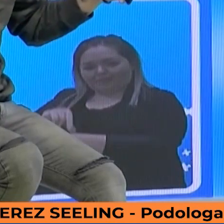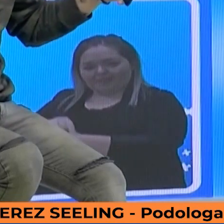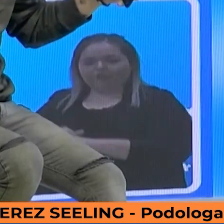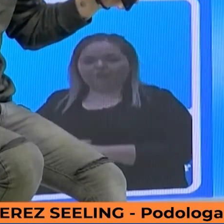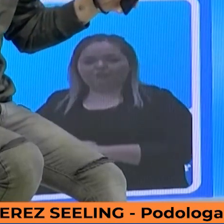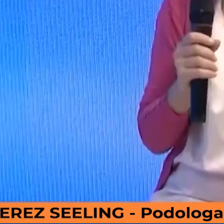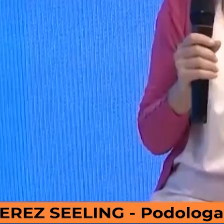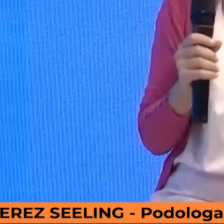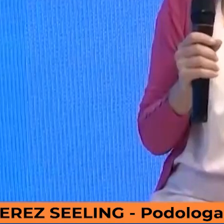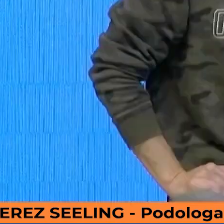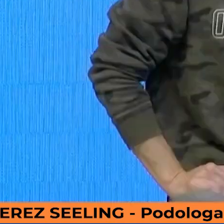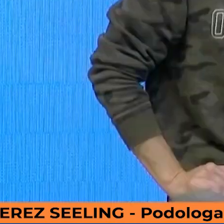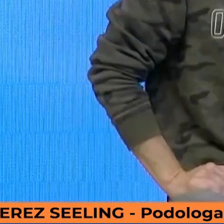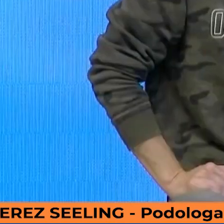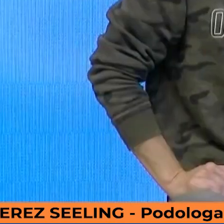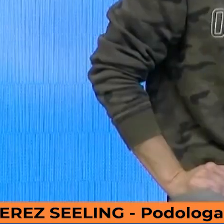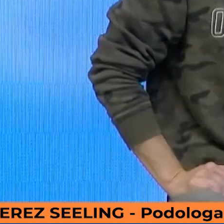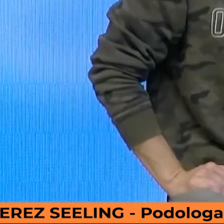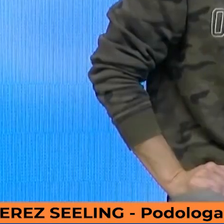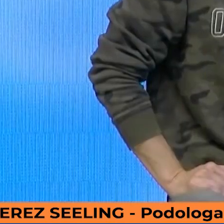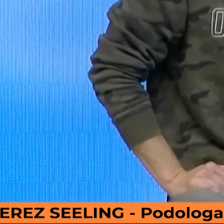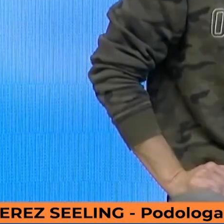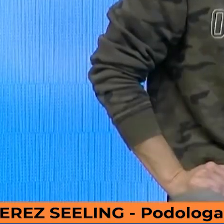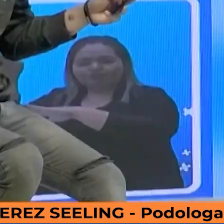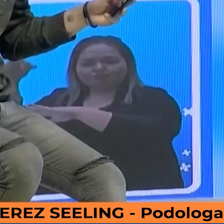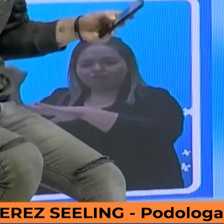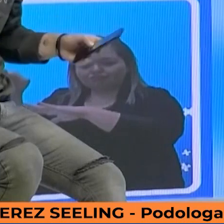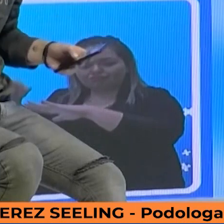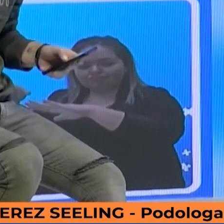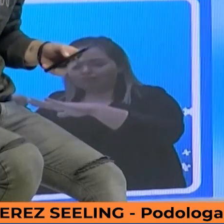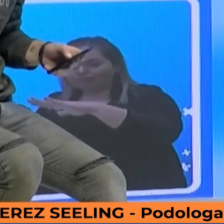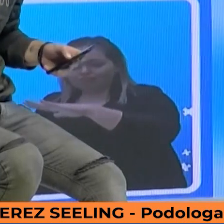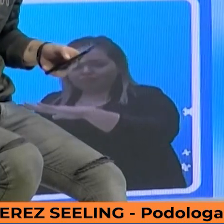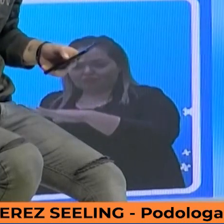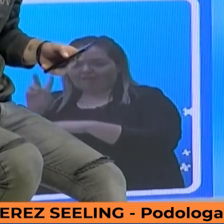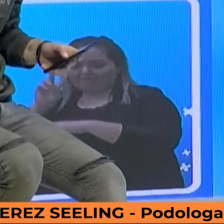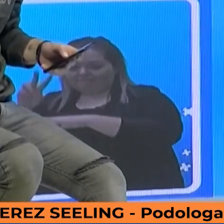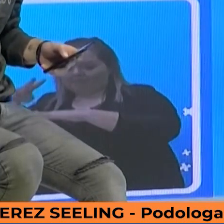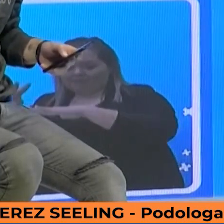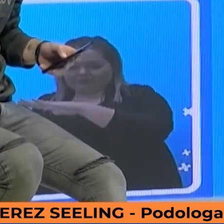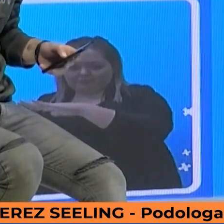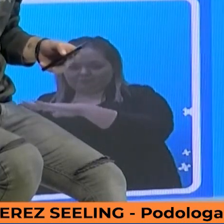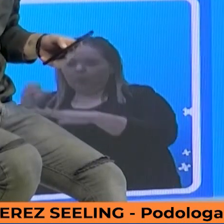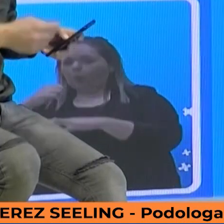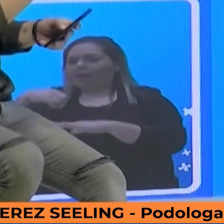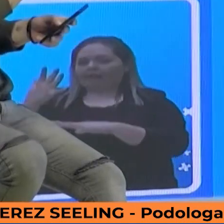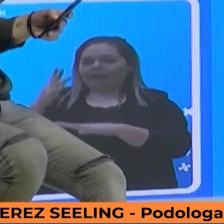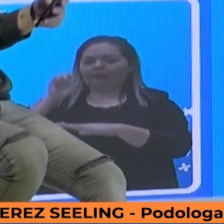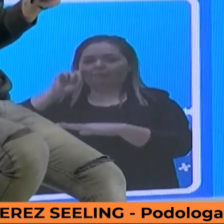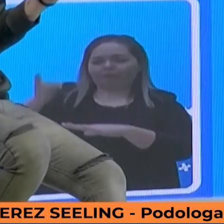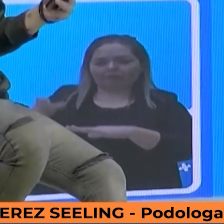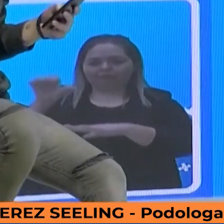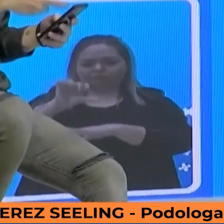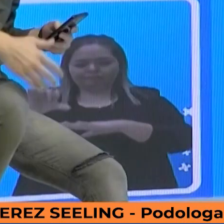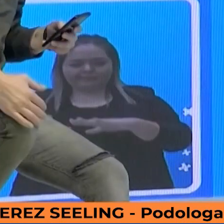es otra de las partes de la jornada, ¿no? Sí. Es buena alimentación. Es buena alimentación. O sea, ¿a qué nos referimos